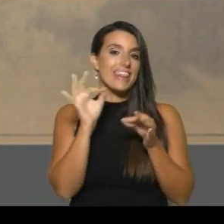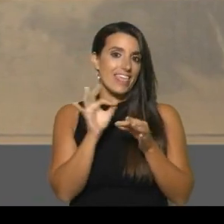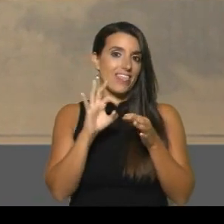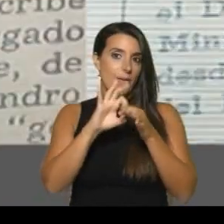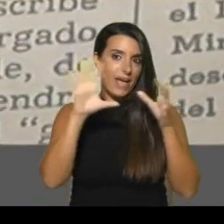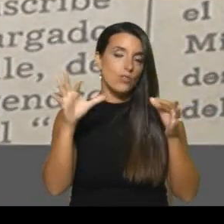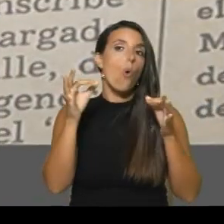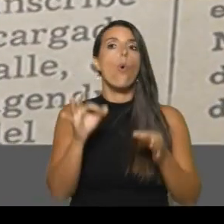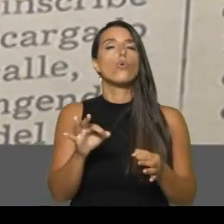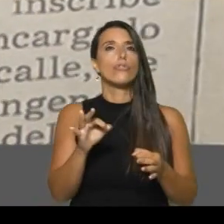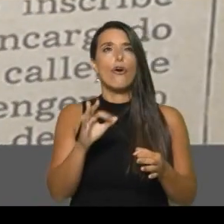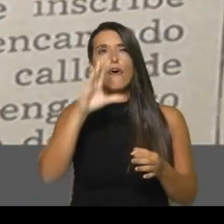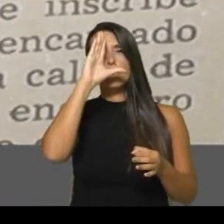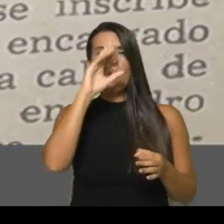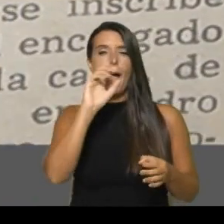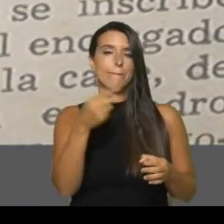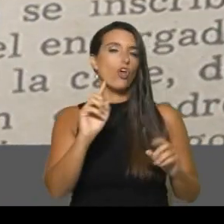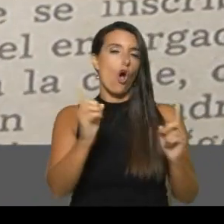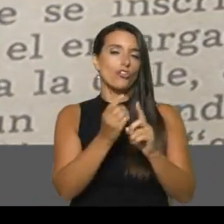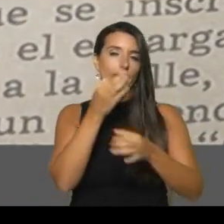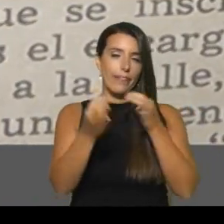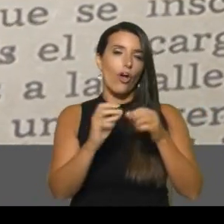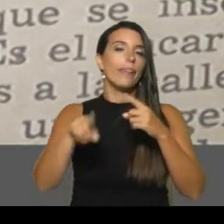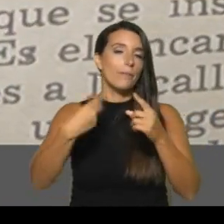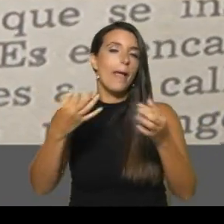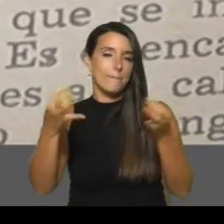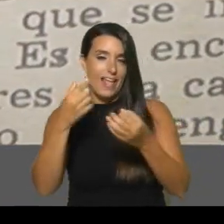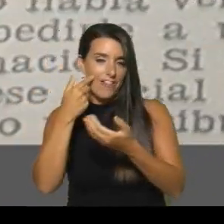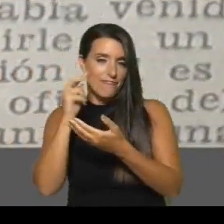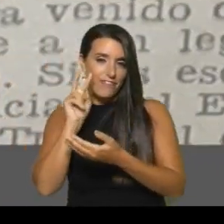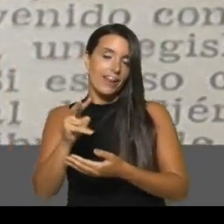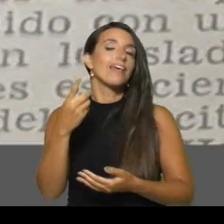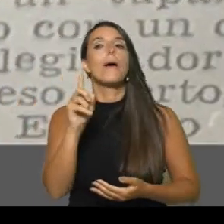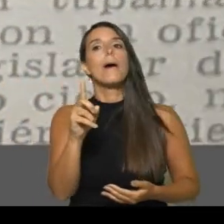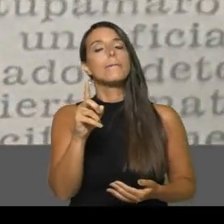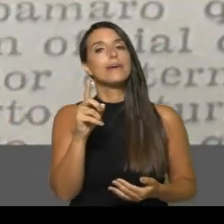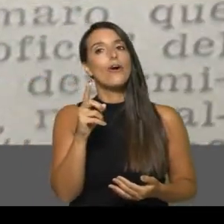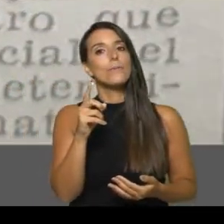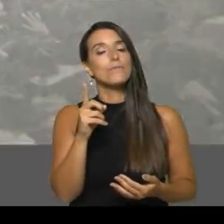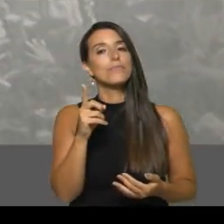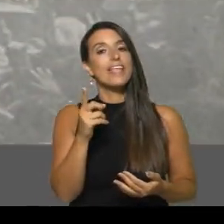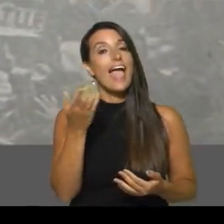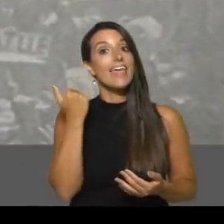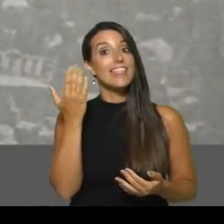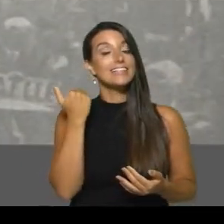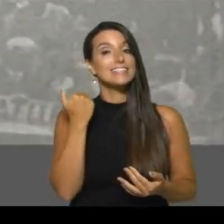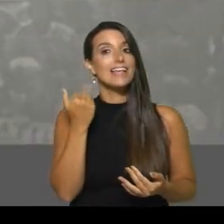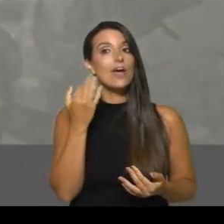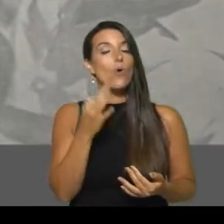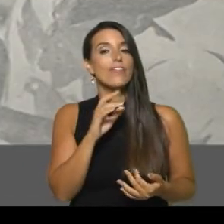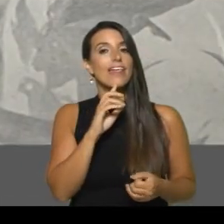en estos hechos de febrero vamos a tratarlo rápidamente Porque después está el especial En aquel momento